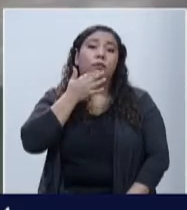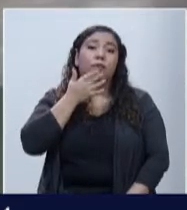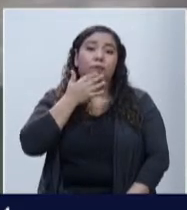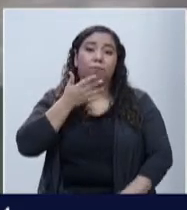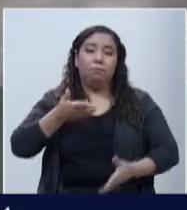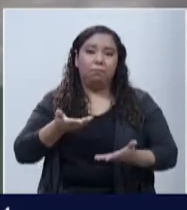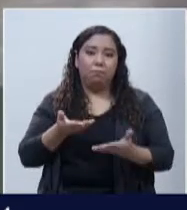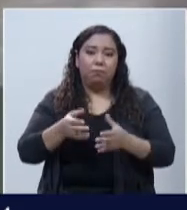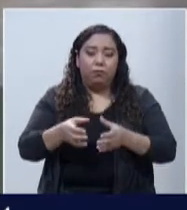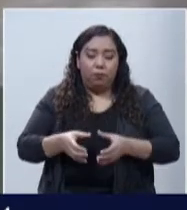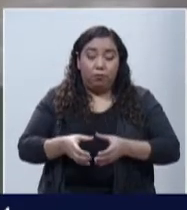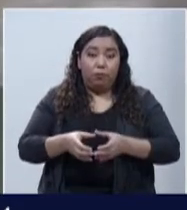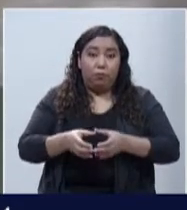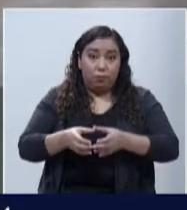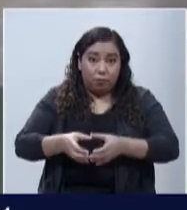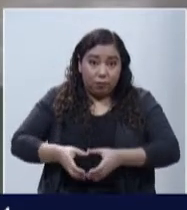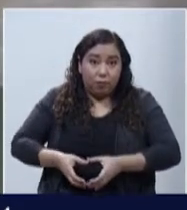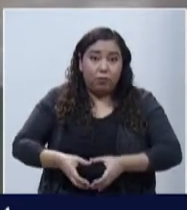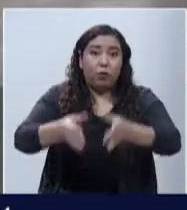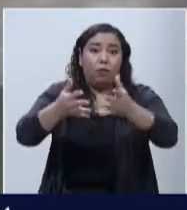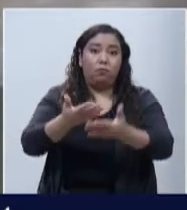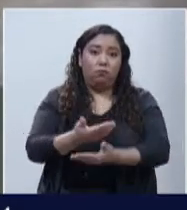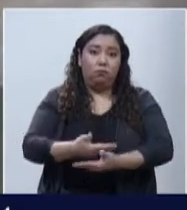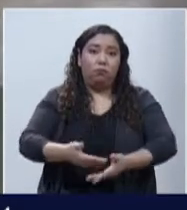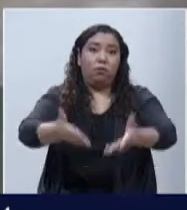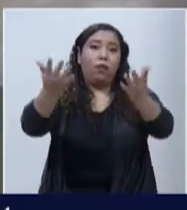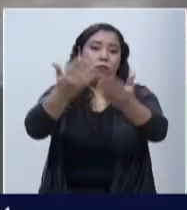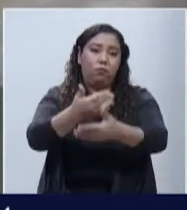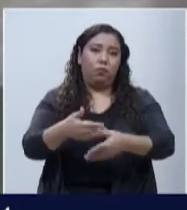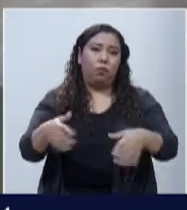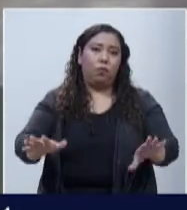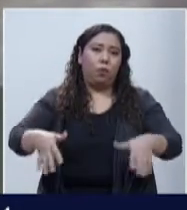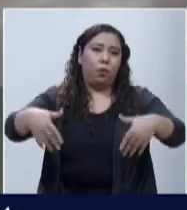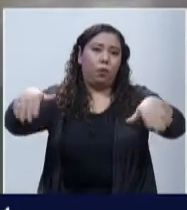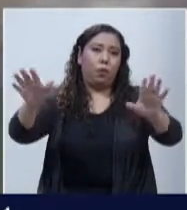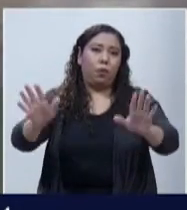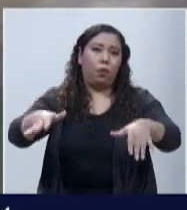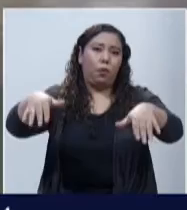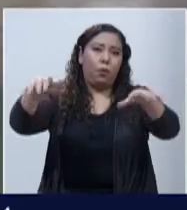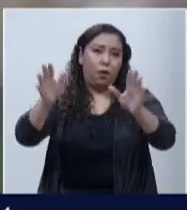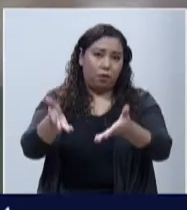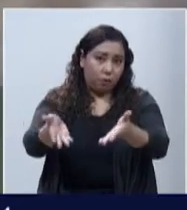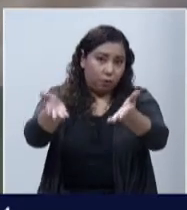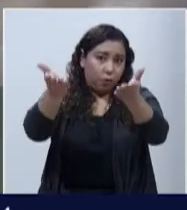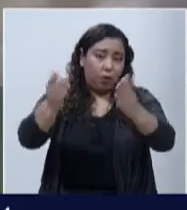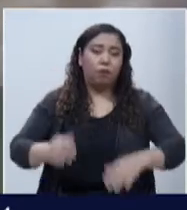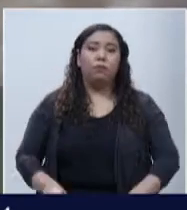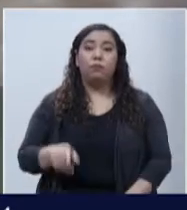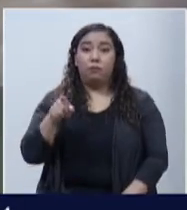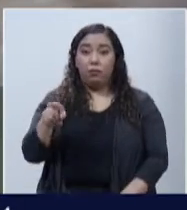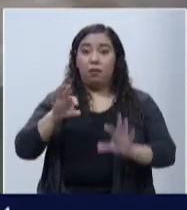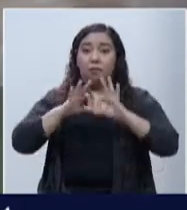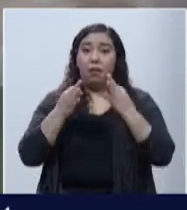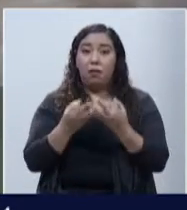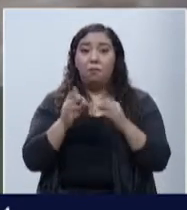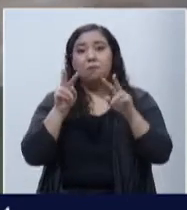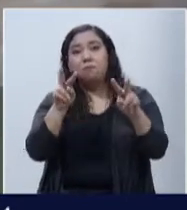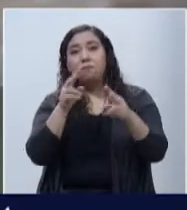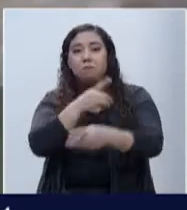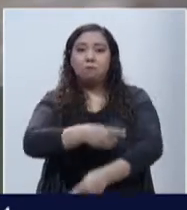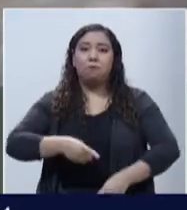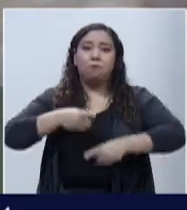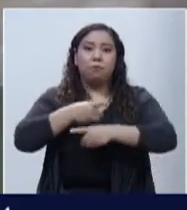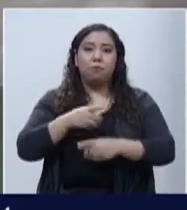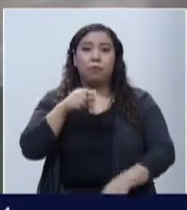donde pueden ir a compartir en familia pero aparte de eso saber que ya con esto se reactiva la economía y a todos aquellos municipios